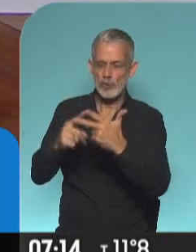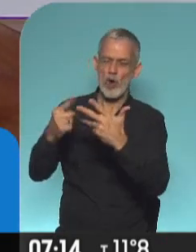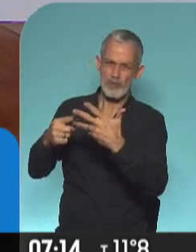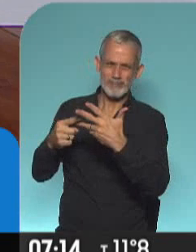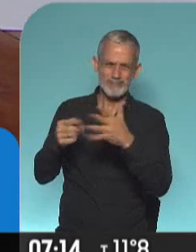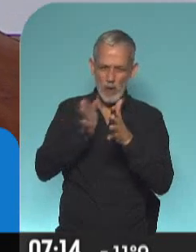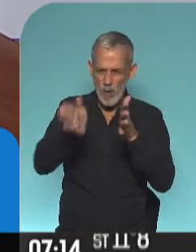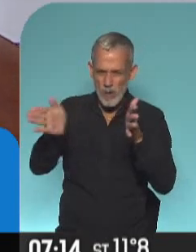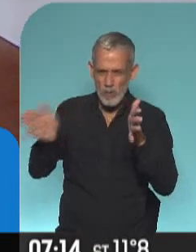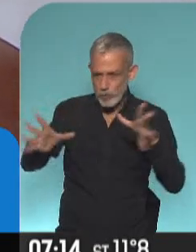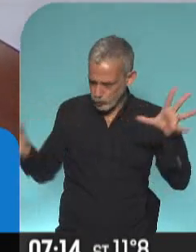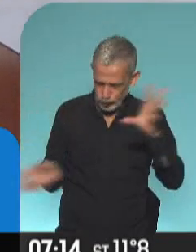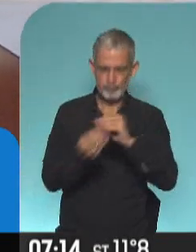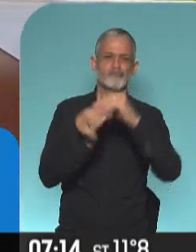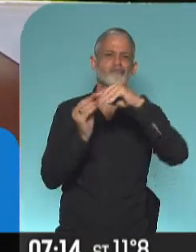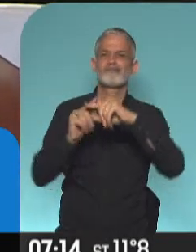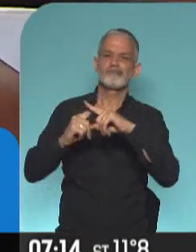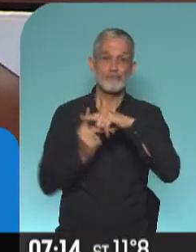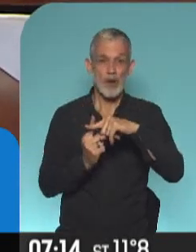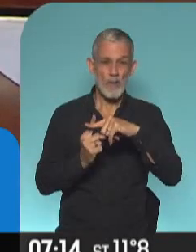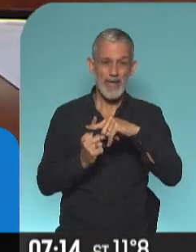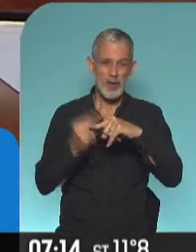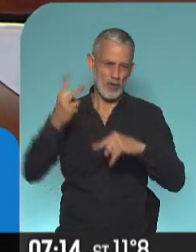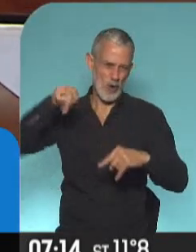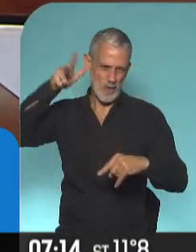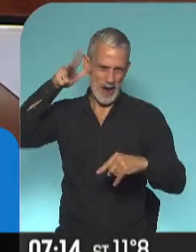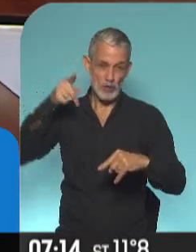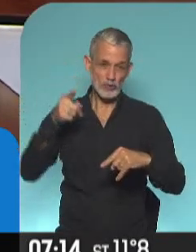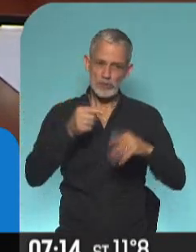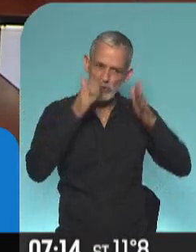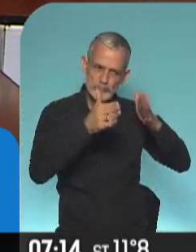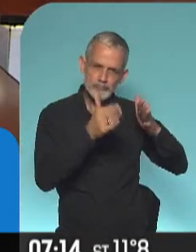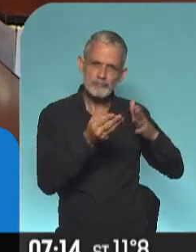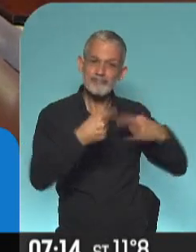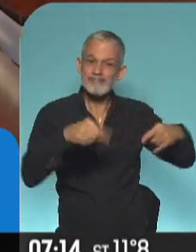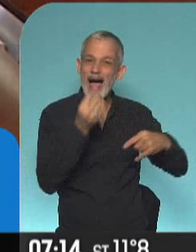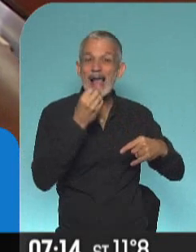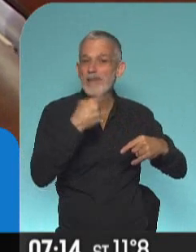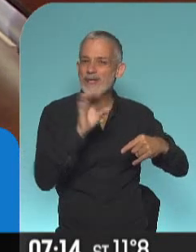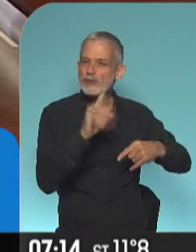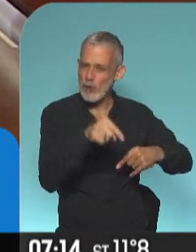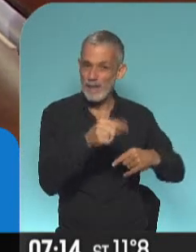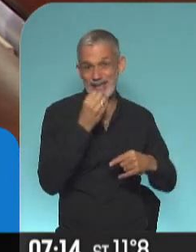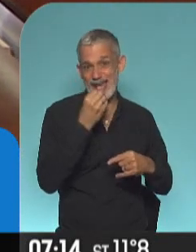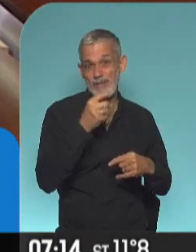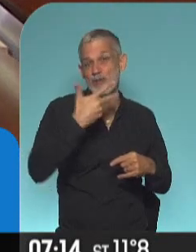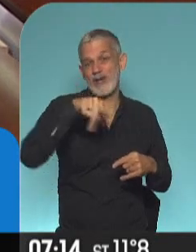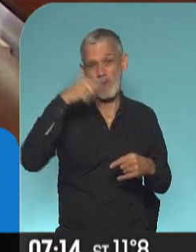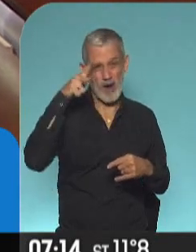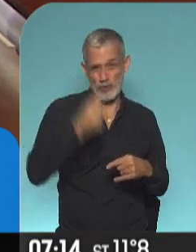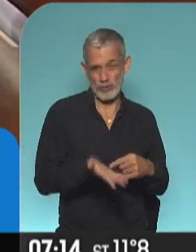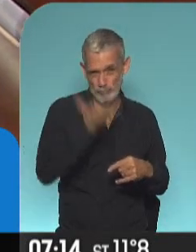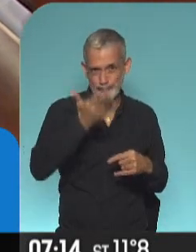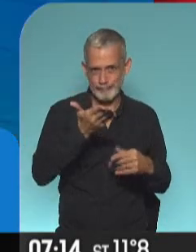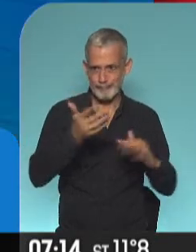Son varios los rubros que mide. Y en cambio, de los rubros de inflación, aquí solo vemos, por ejemplo, alimentos, que subió muy